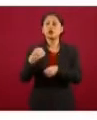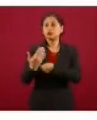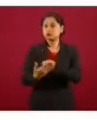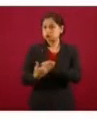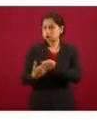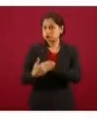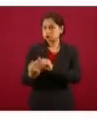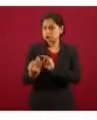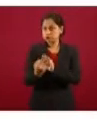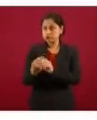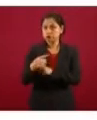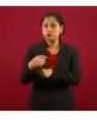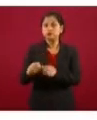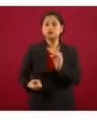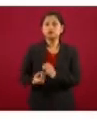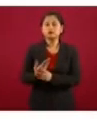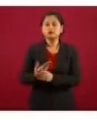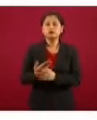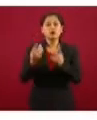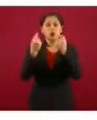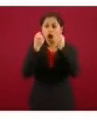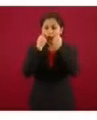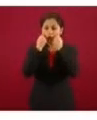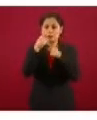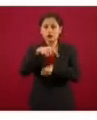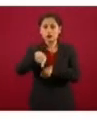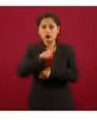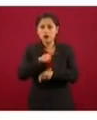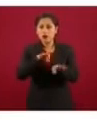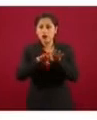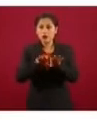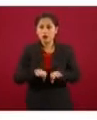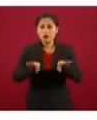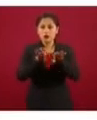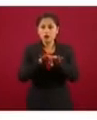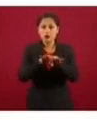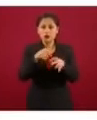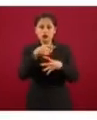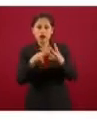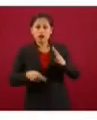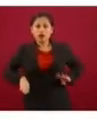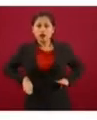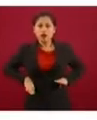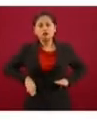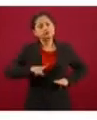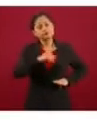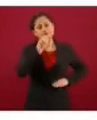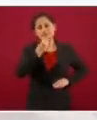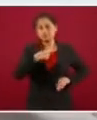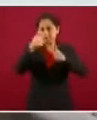inmediato, independientemente de si su actividad se considera esencial o no. Entonces aquí, ojo, esto es para